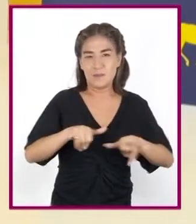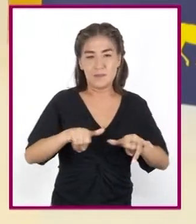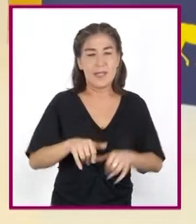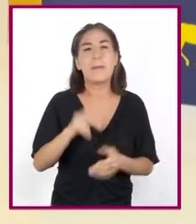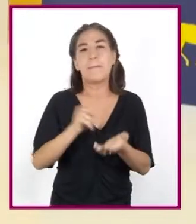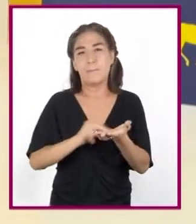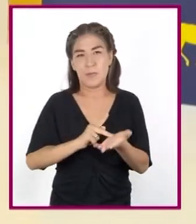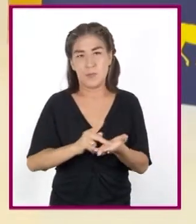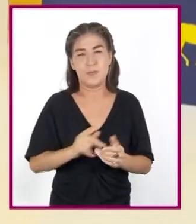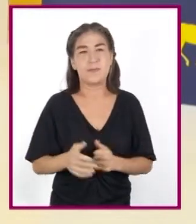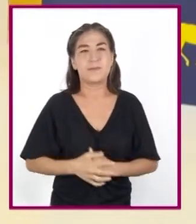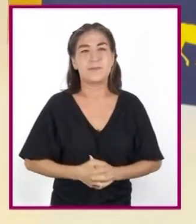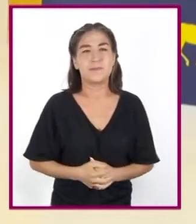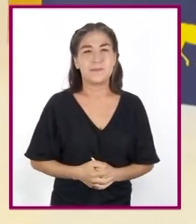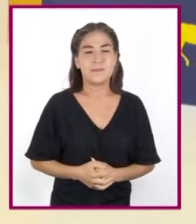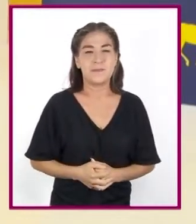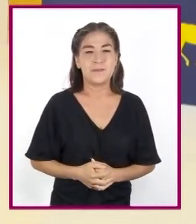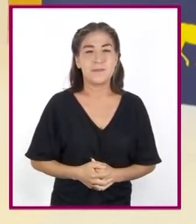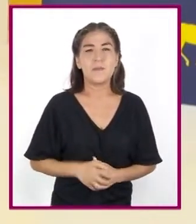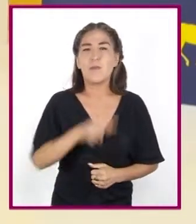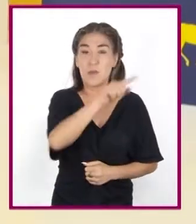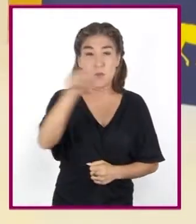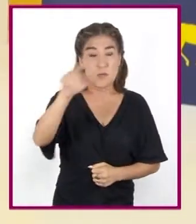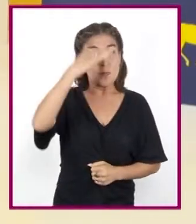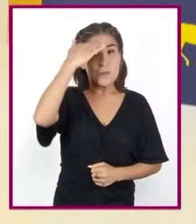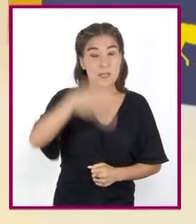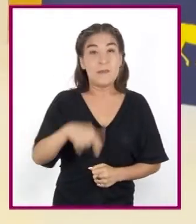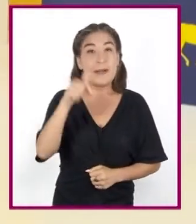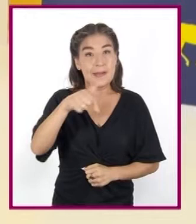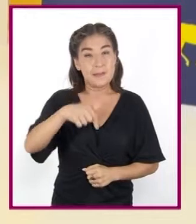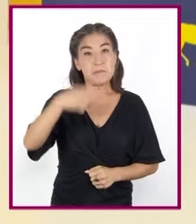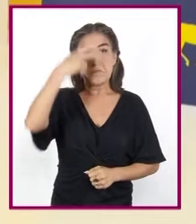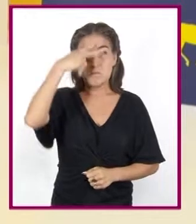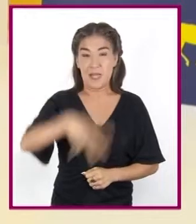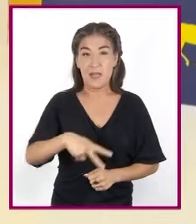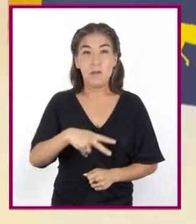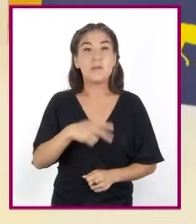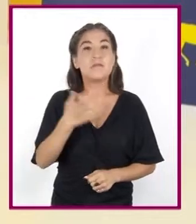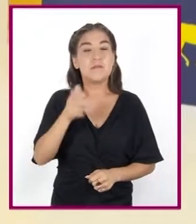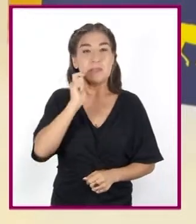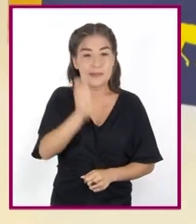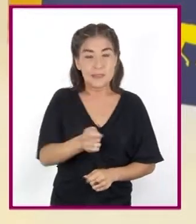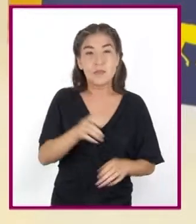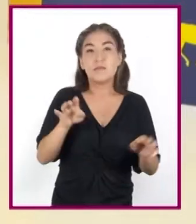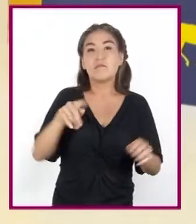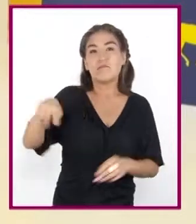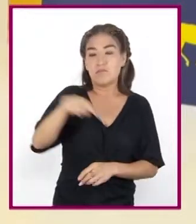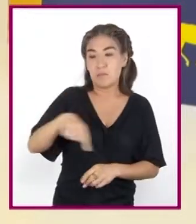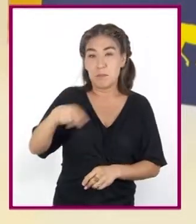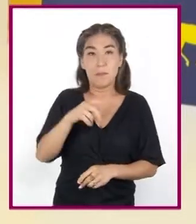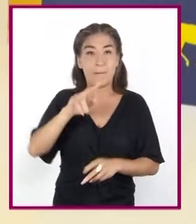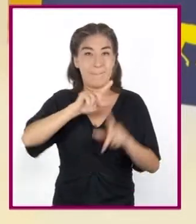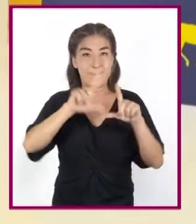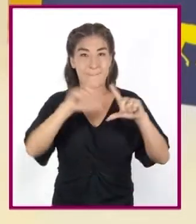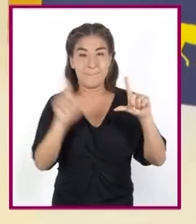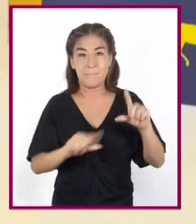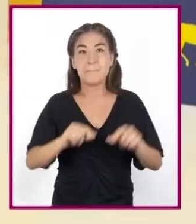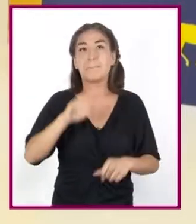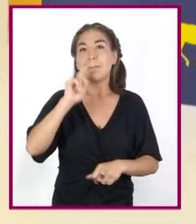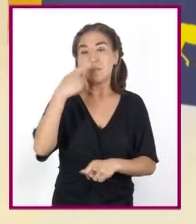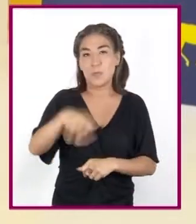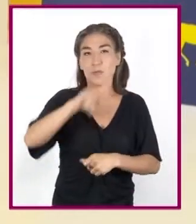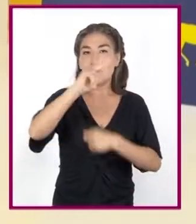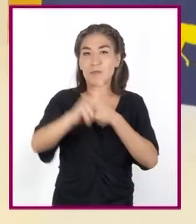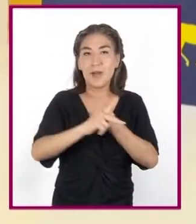y bolígrafos. ¿Sabían que México está considerado como un país megadiverso? Así